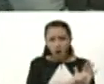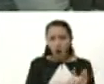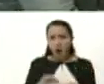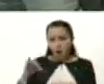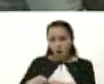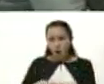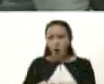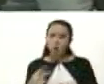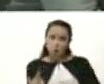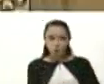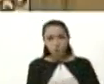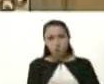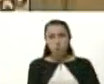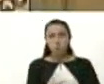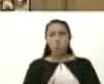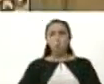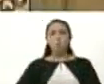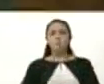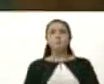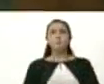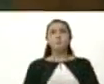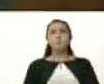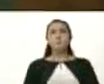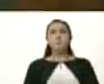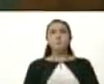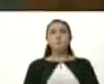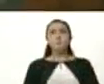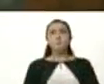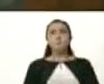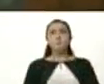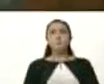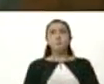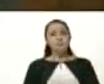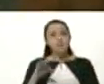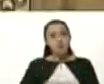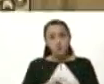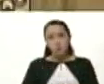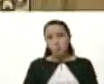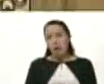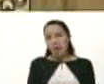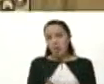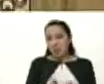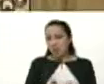Las dos cosas. No hay fondo, le vamos a dar el fondo pero sin retiro.